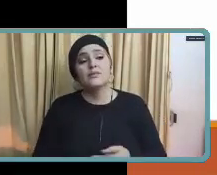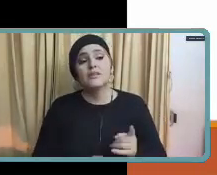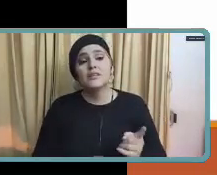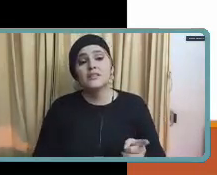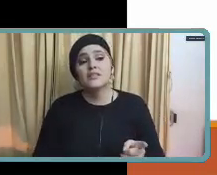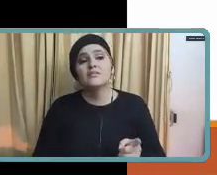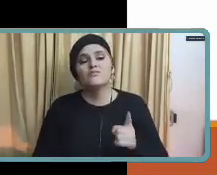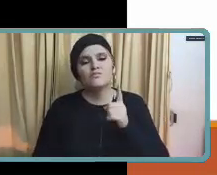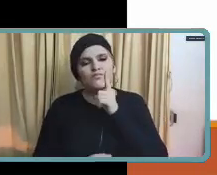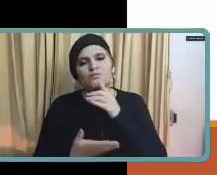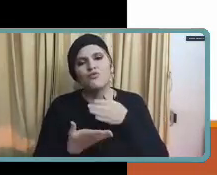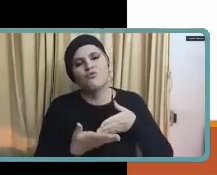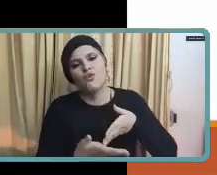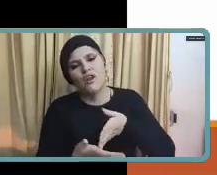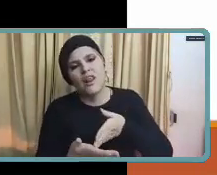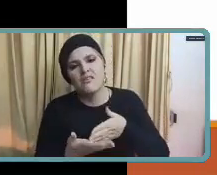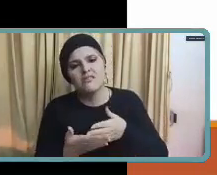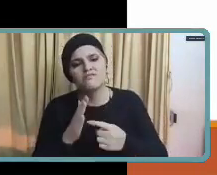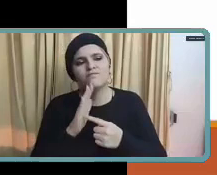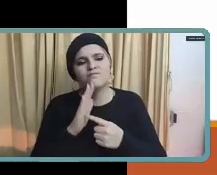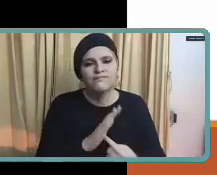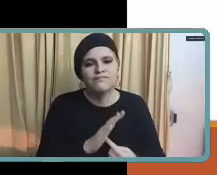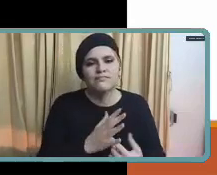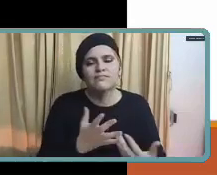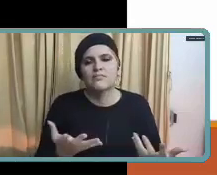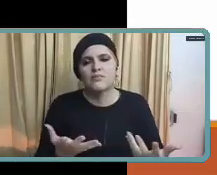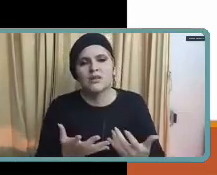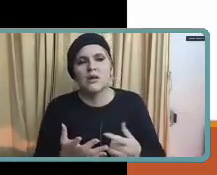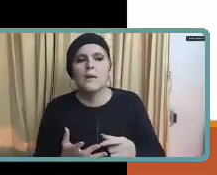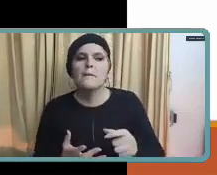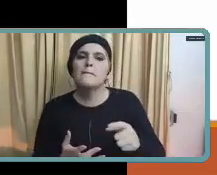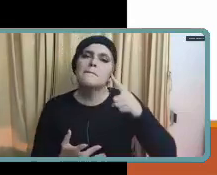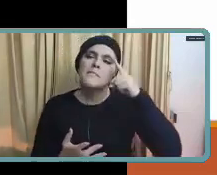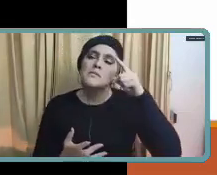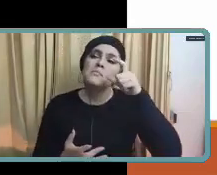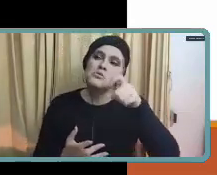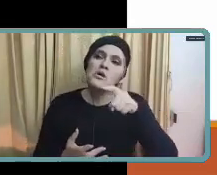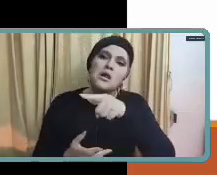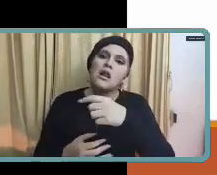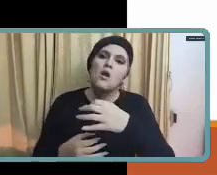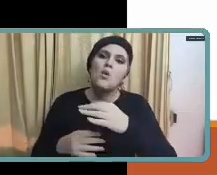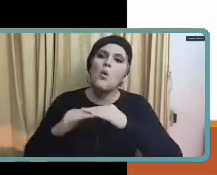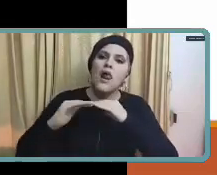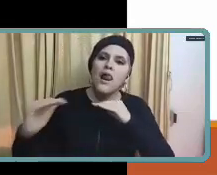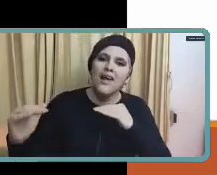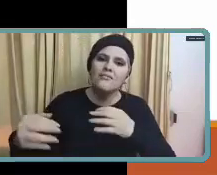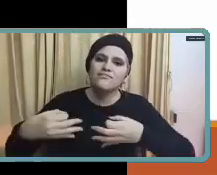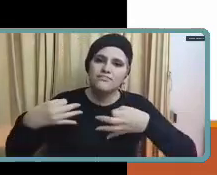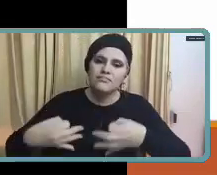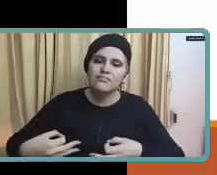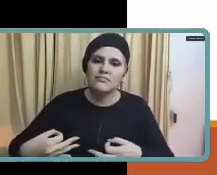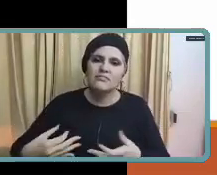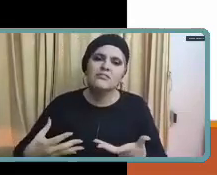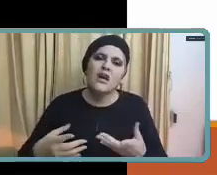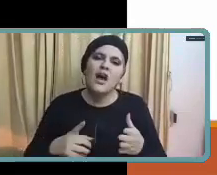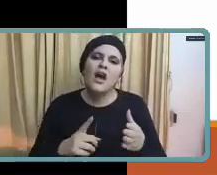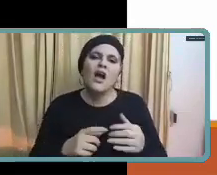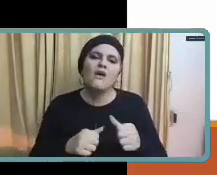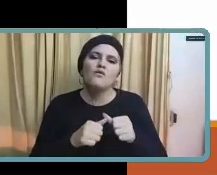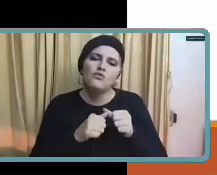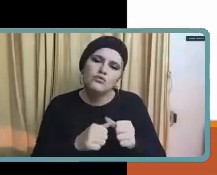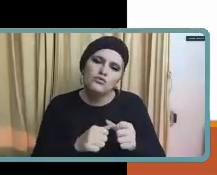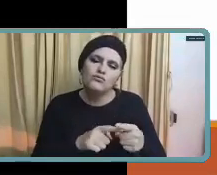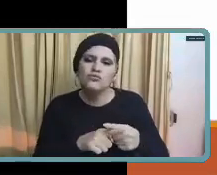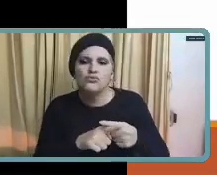vulnerabilidad por creer que el resto de las personas puedan ser igual de honestas. Y eso puede llevar entonces al abuso, puede